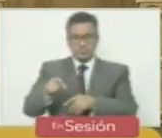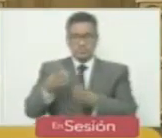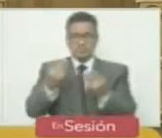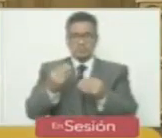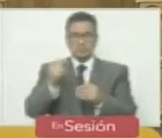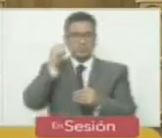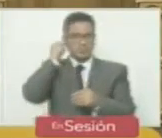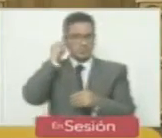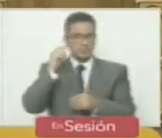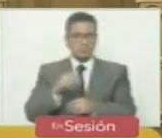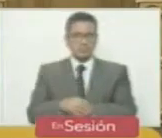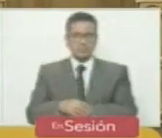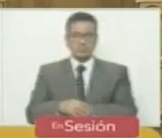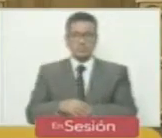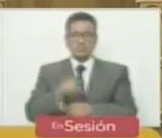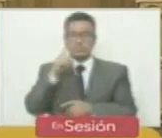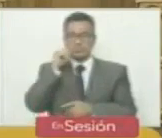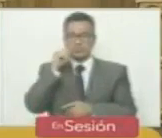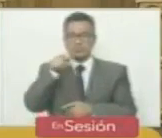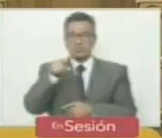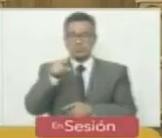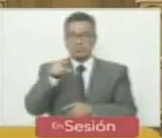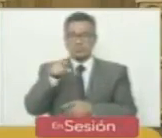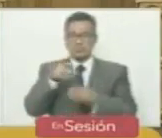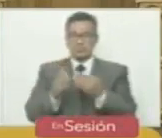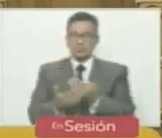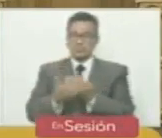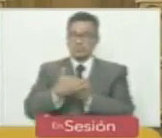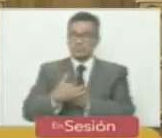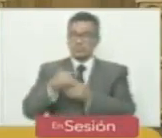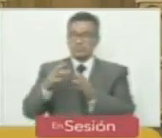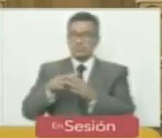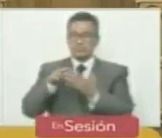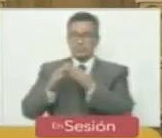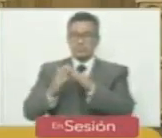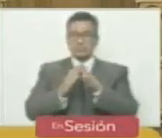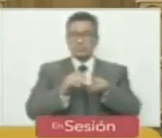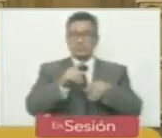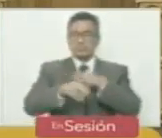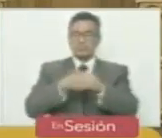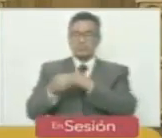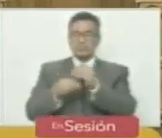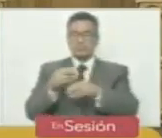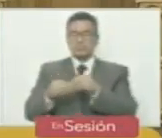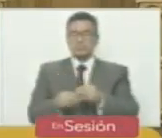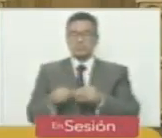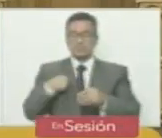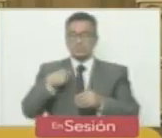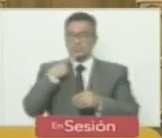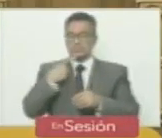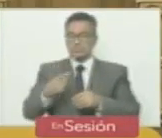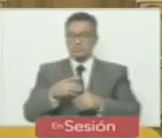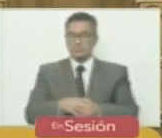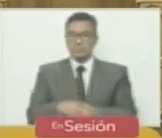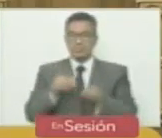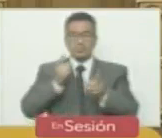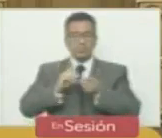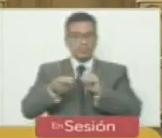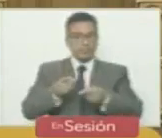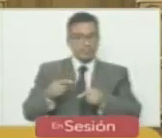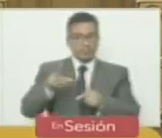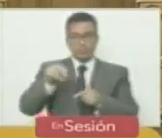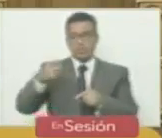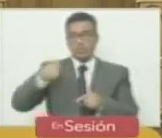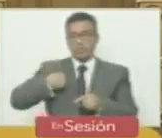muchas mujeres y hombres que están escondidos en las comunidades dedicados a cumplir pedidos y que muchas veces no